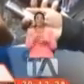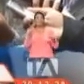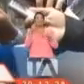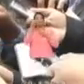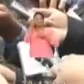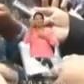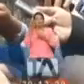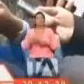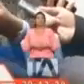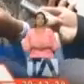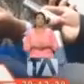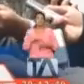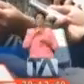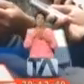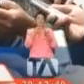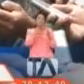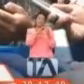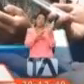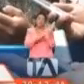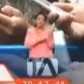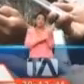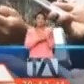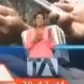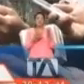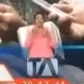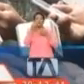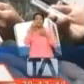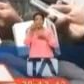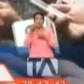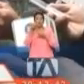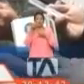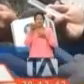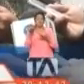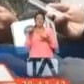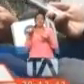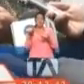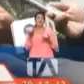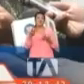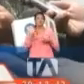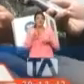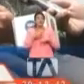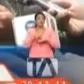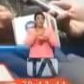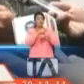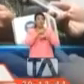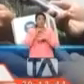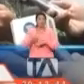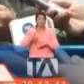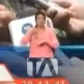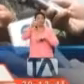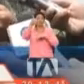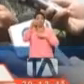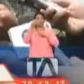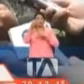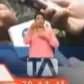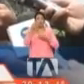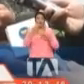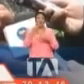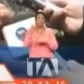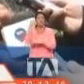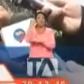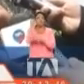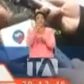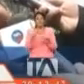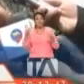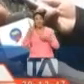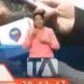vulnerado derechos constitucionales. En este caso se ha vulnerado a través de la resolución dictada por el Superintendente de Información y Comunicación los derechos a libertad de